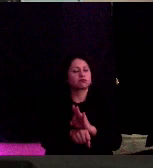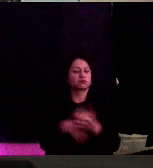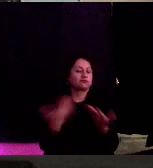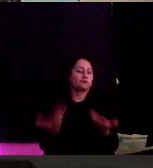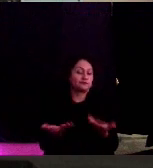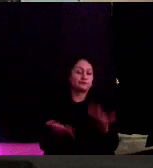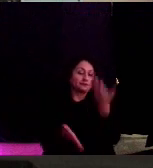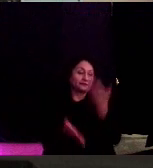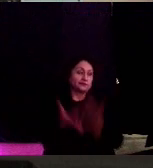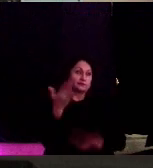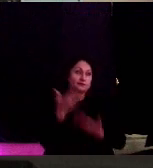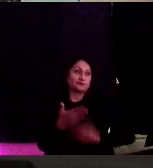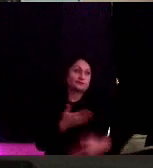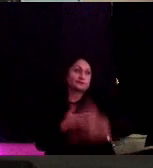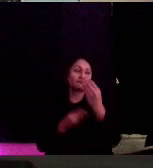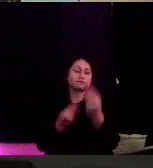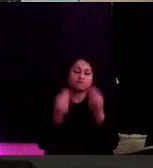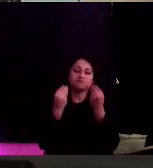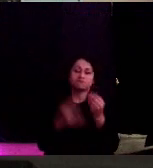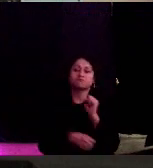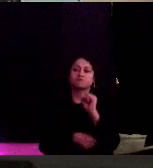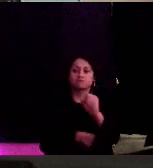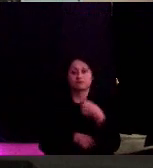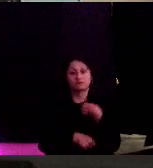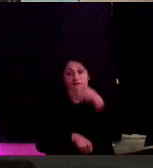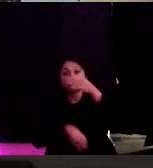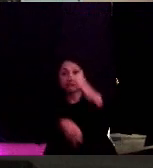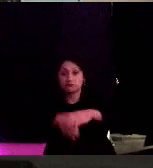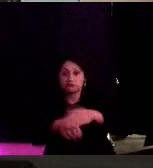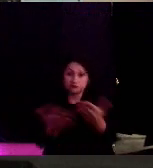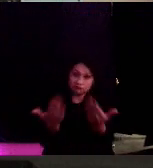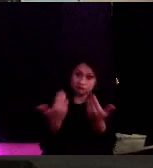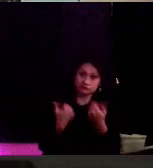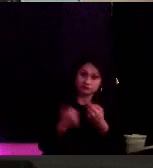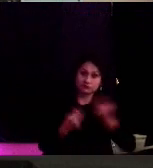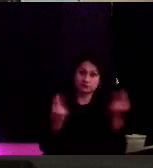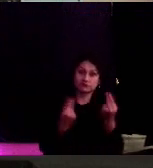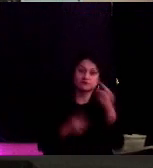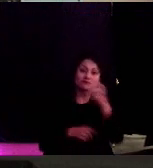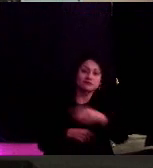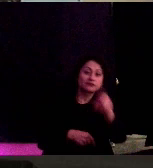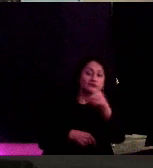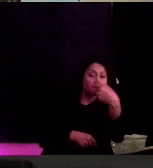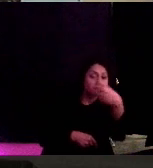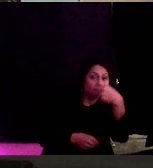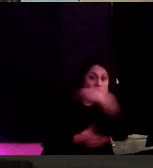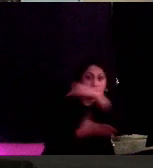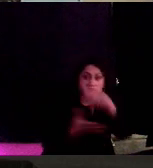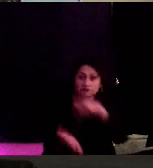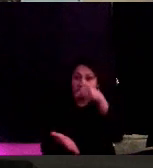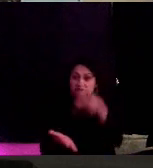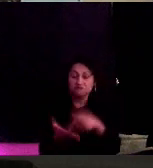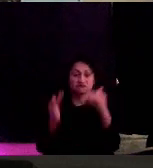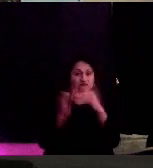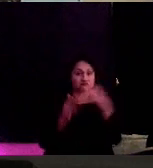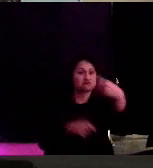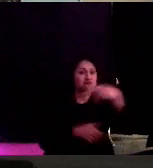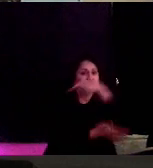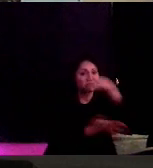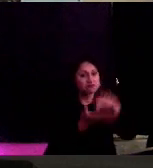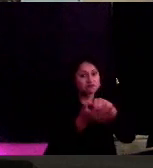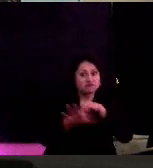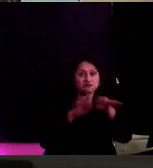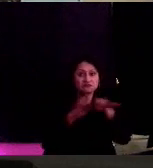que el día de hoy les digo, les necesitamos. Desde tu trinchera, desde lo que tú